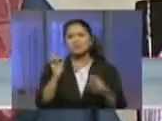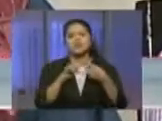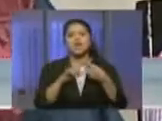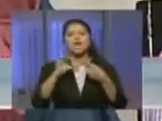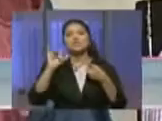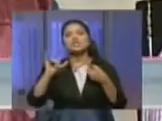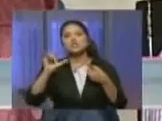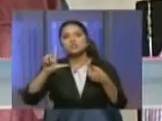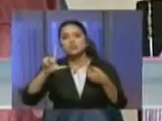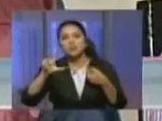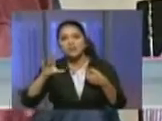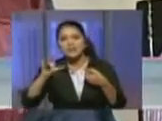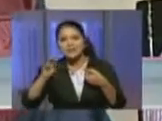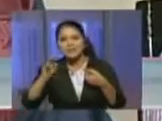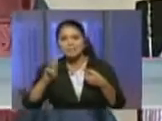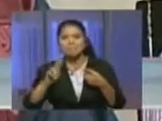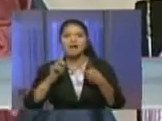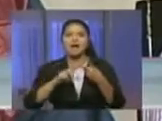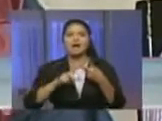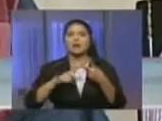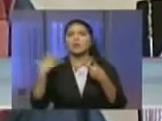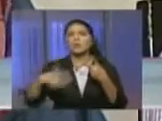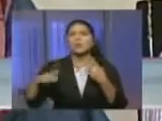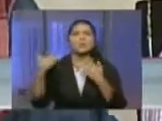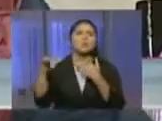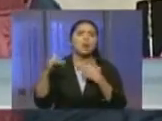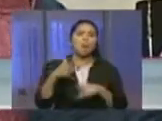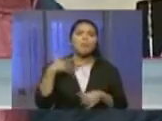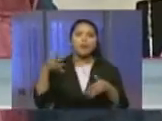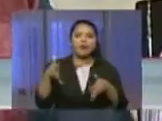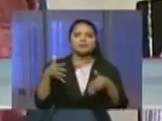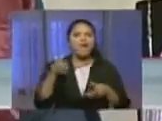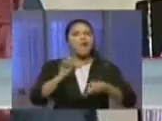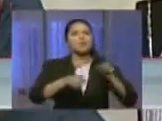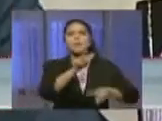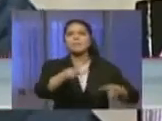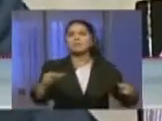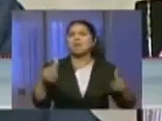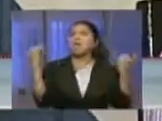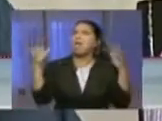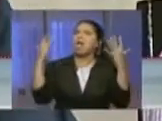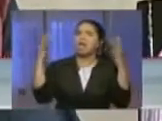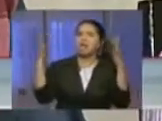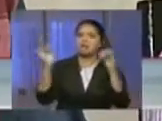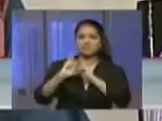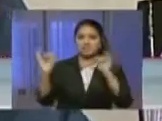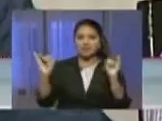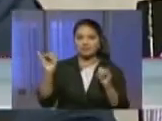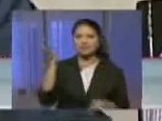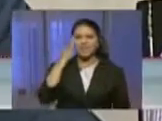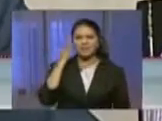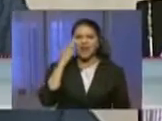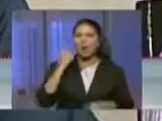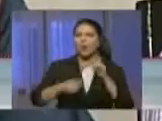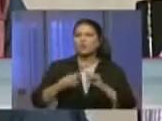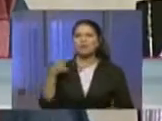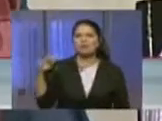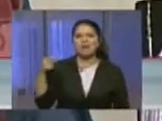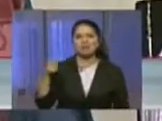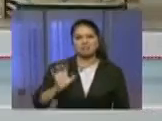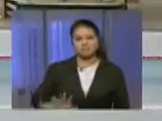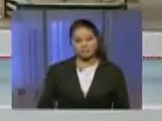en Salto triple Así es que tiene mucho chance de medalla Porque mucha gente ya está celebrando presidente celebran lo lo negativo Mira la banda mira